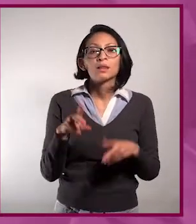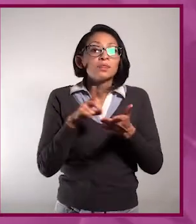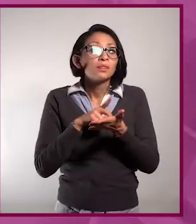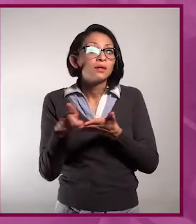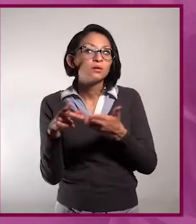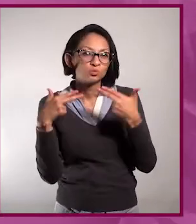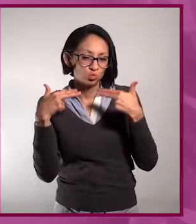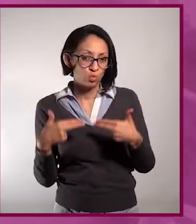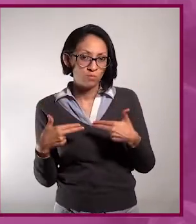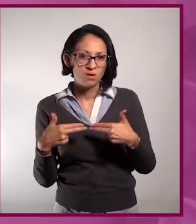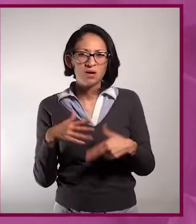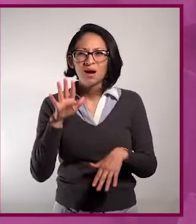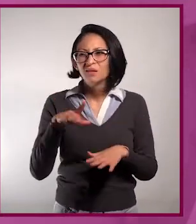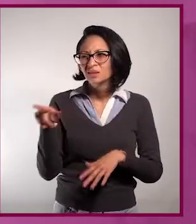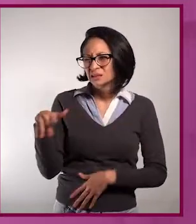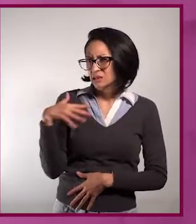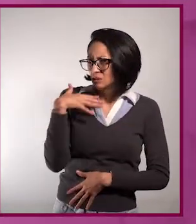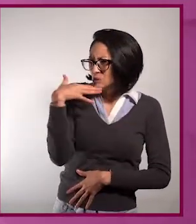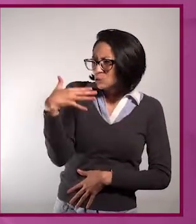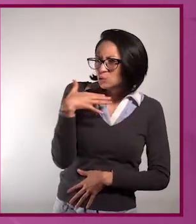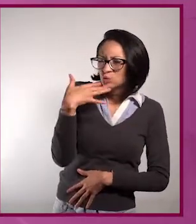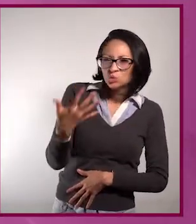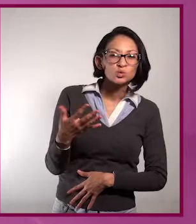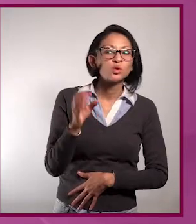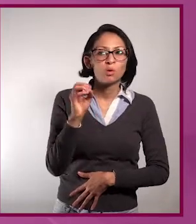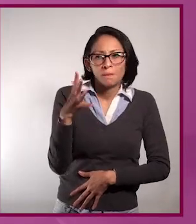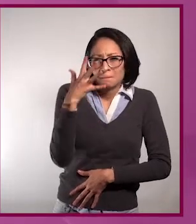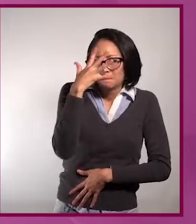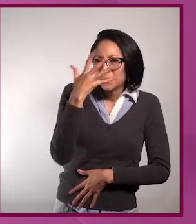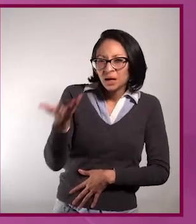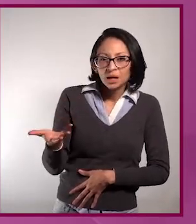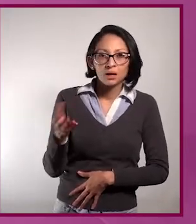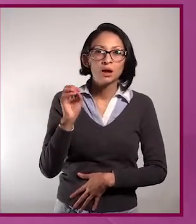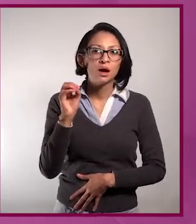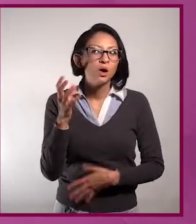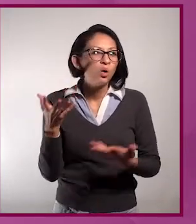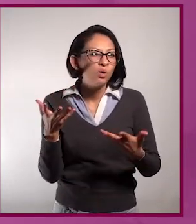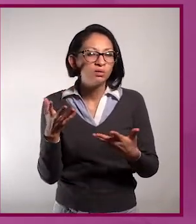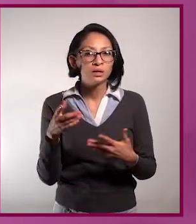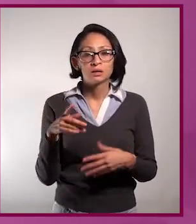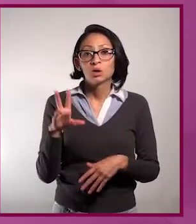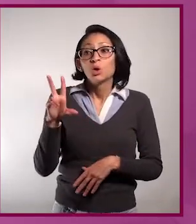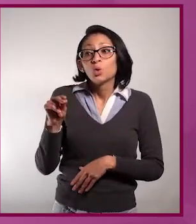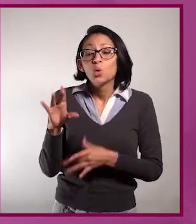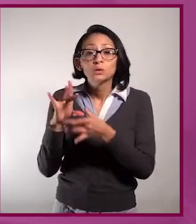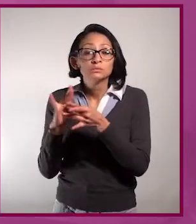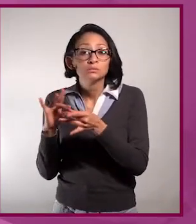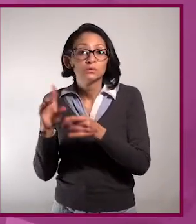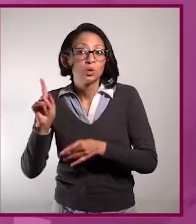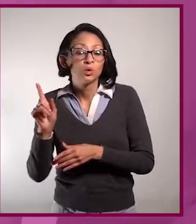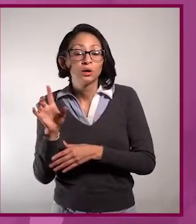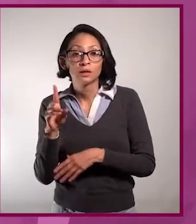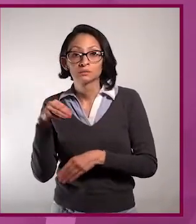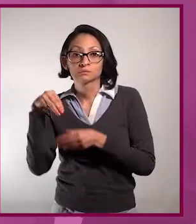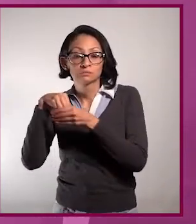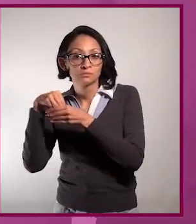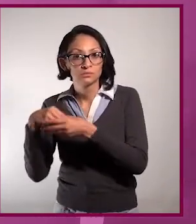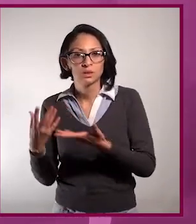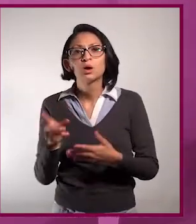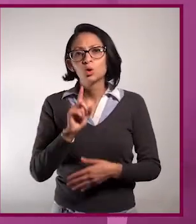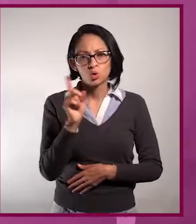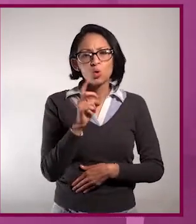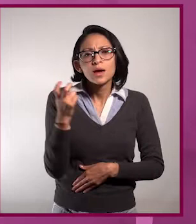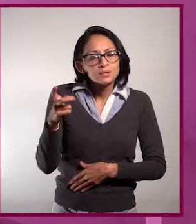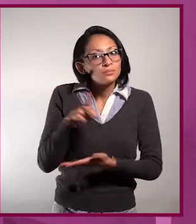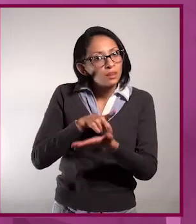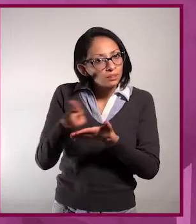algo sucio o que es motivo de vergüenza o que es un tema tabú, sino más bien es un tema que tiene que ver